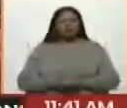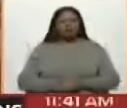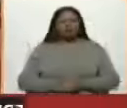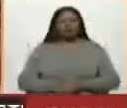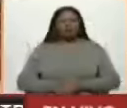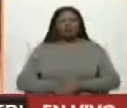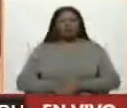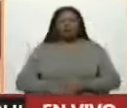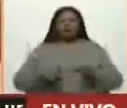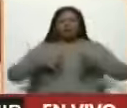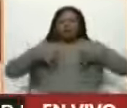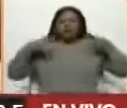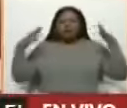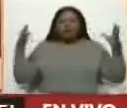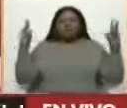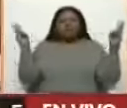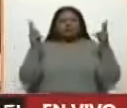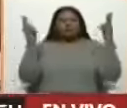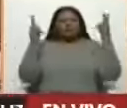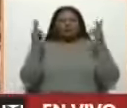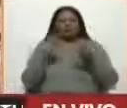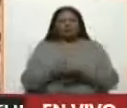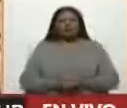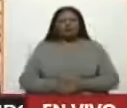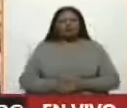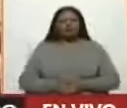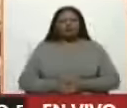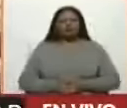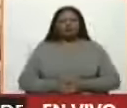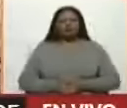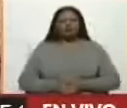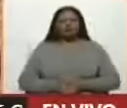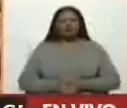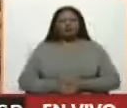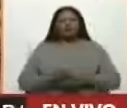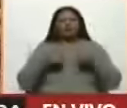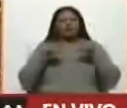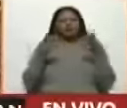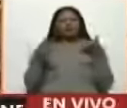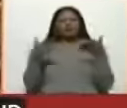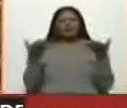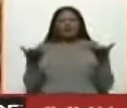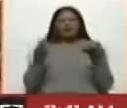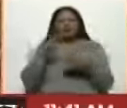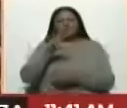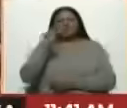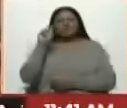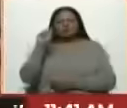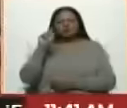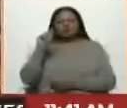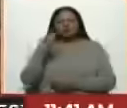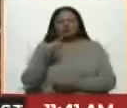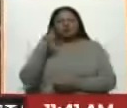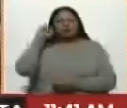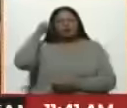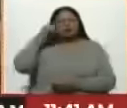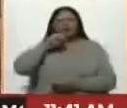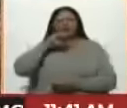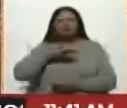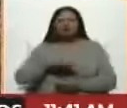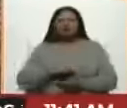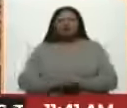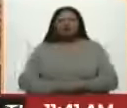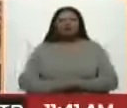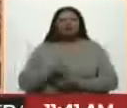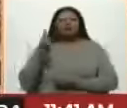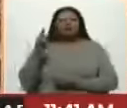Una gran victoria. Una diferencia de 30 puntos. Recuerden la historia del presidente López